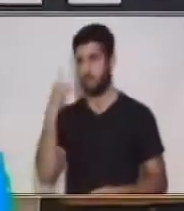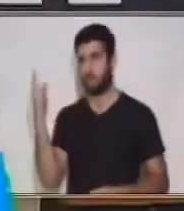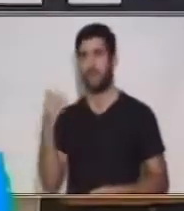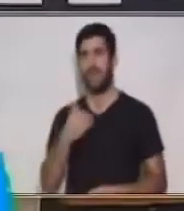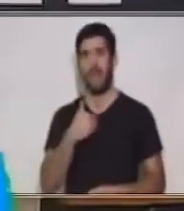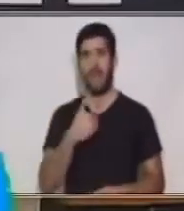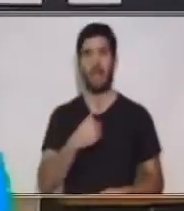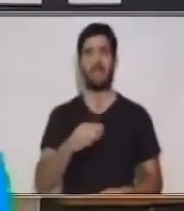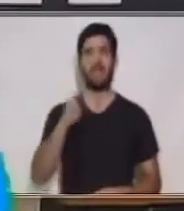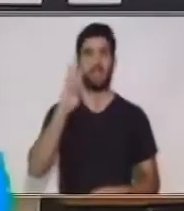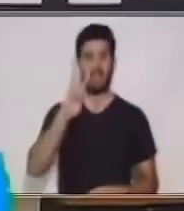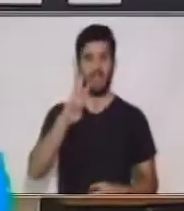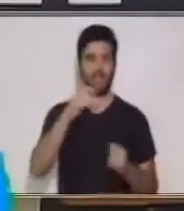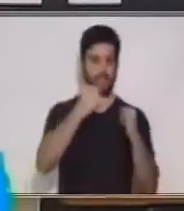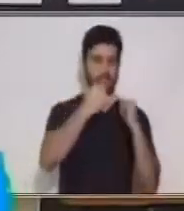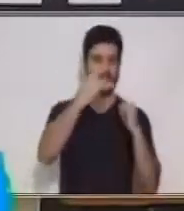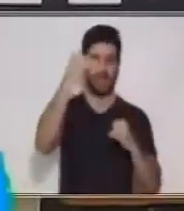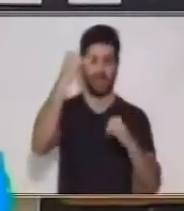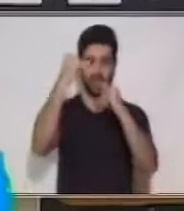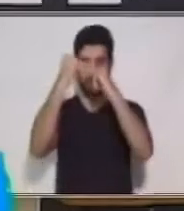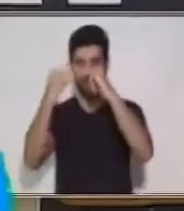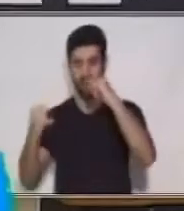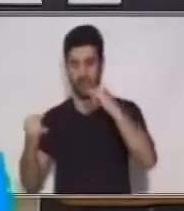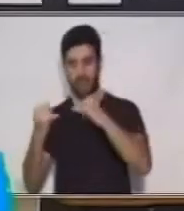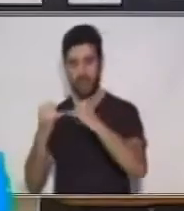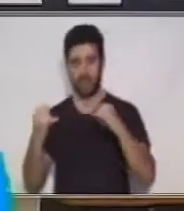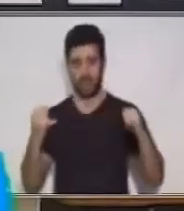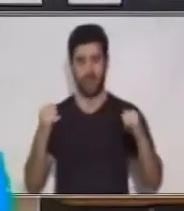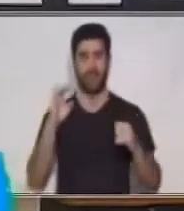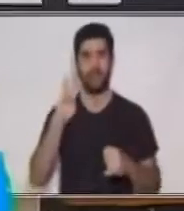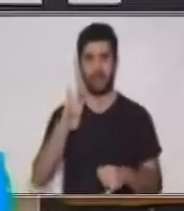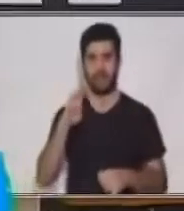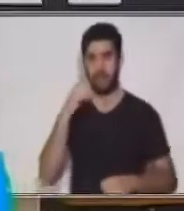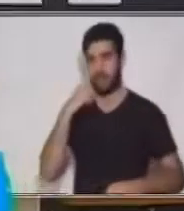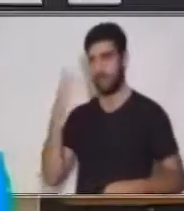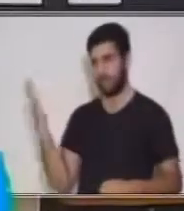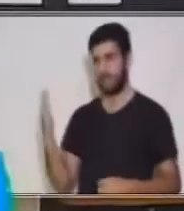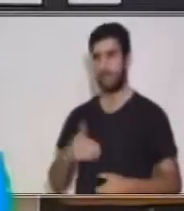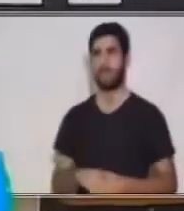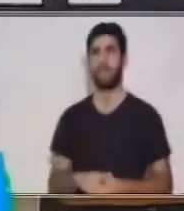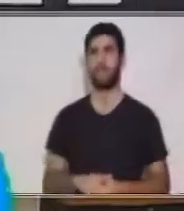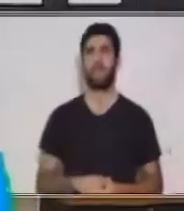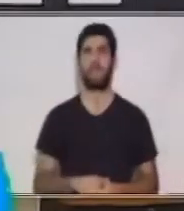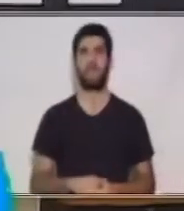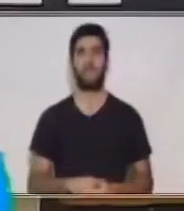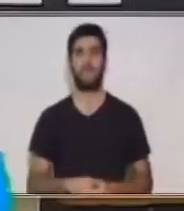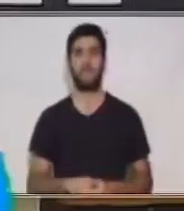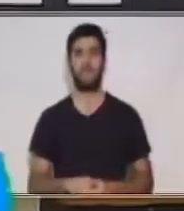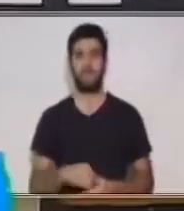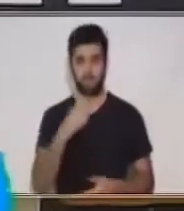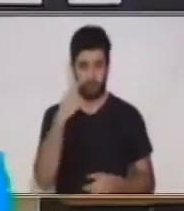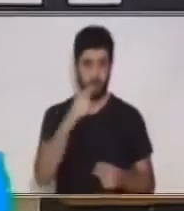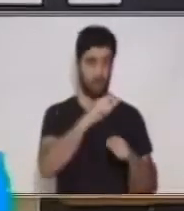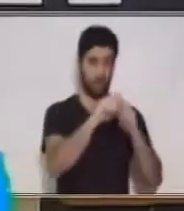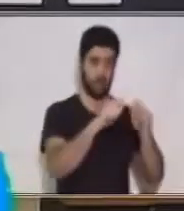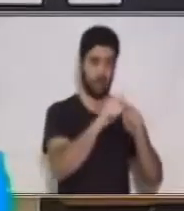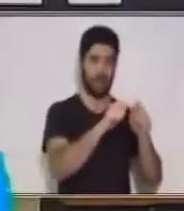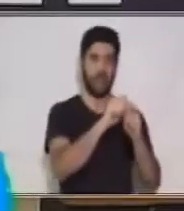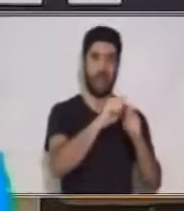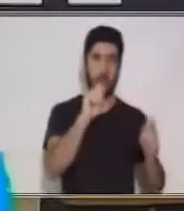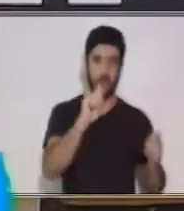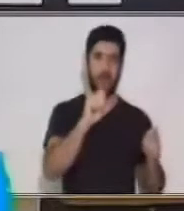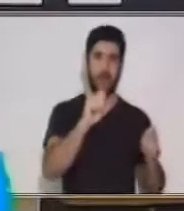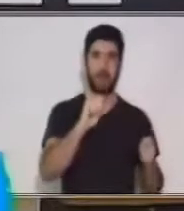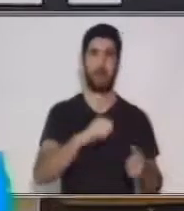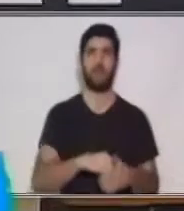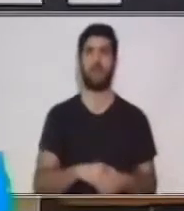líneas. Entonces tenemos por este lado el primero, lo vamos a amarrar un poco para